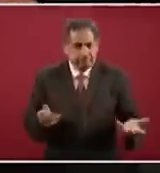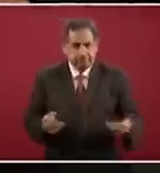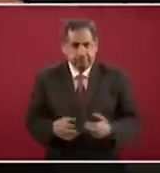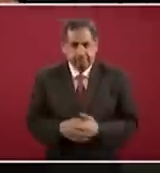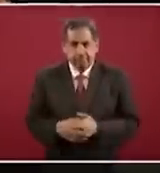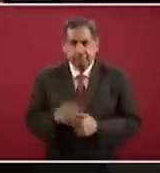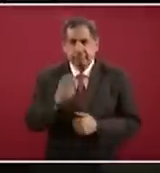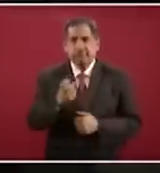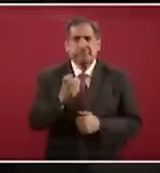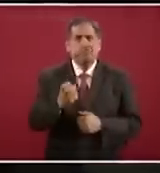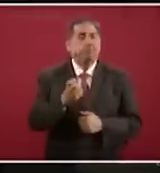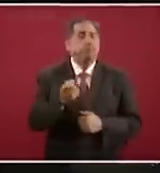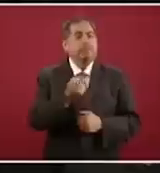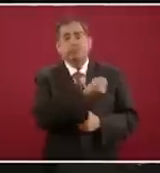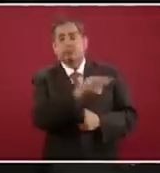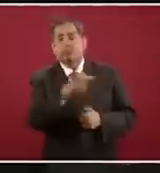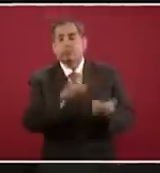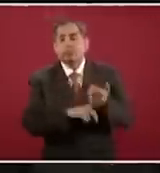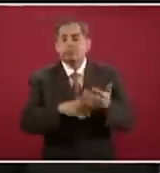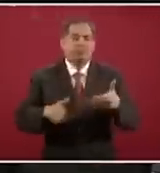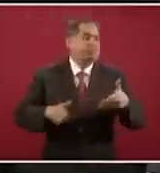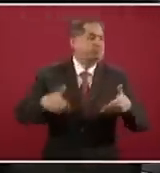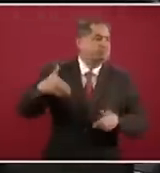Por eso algunos están inconformes,